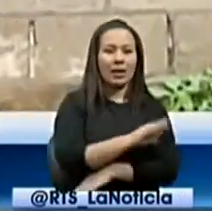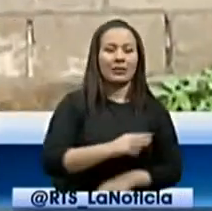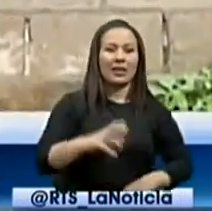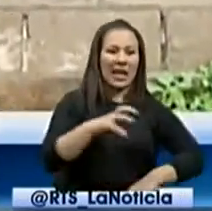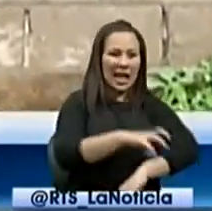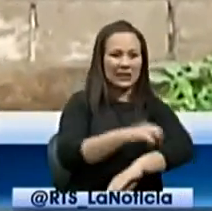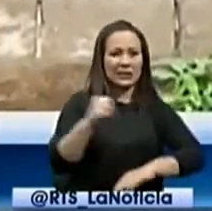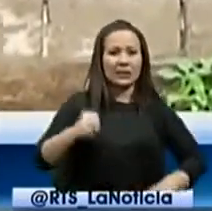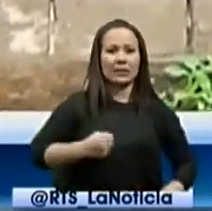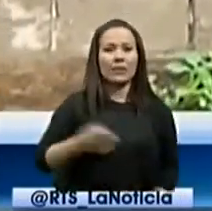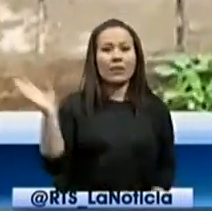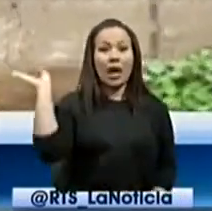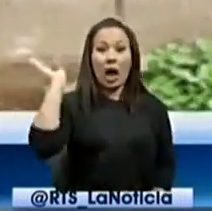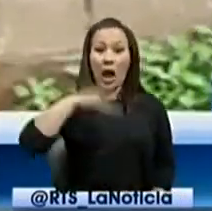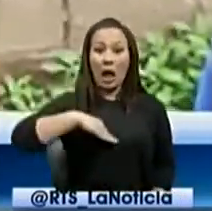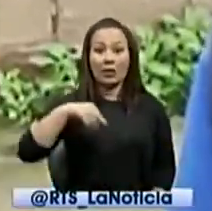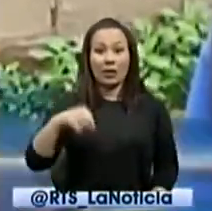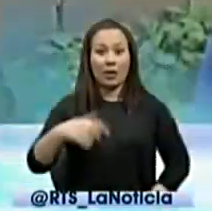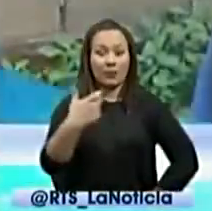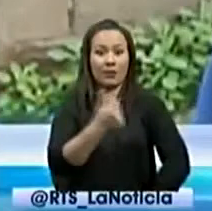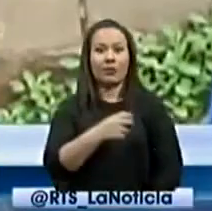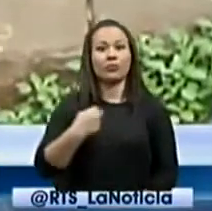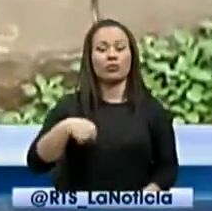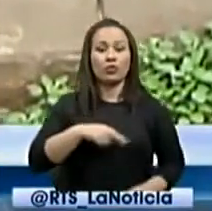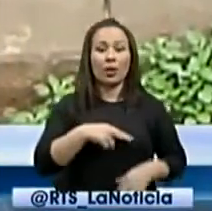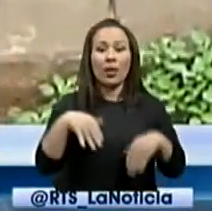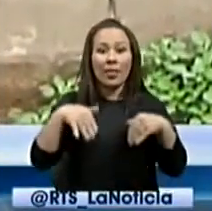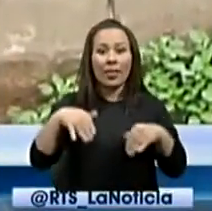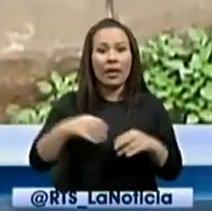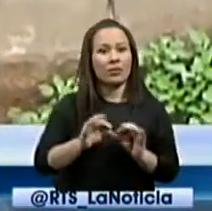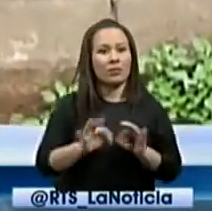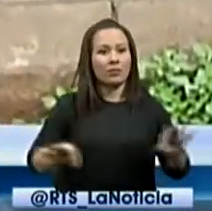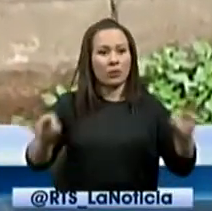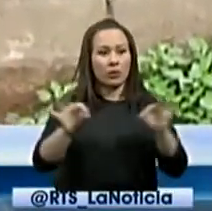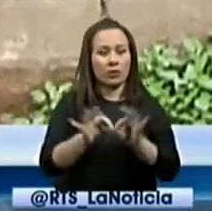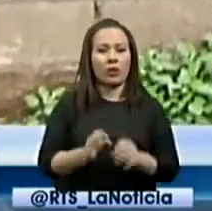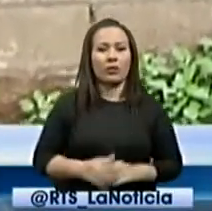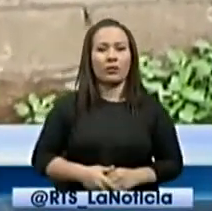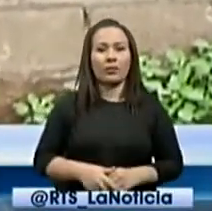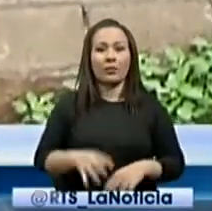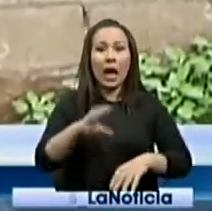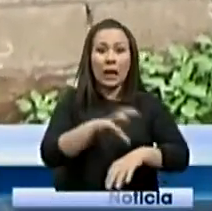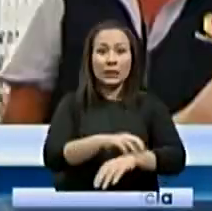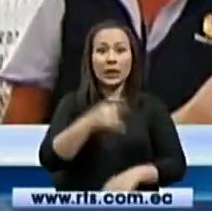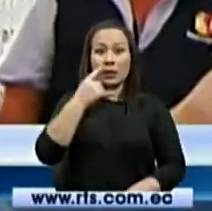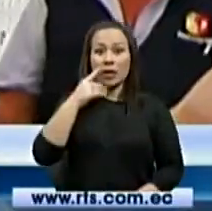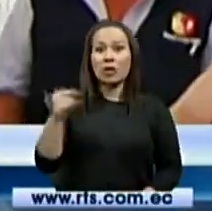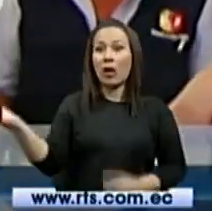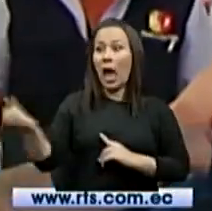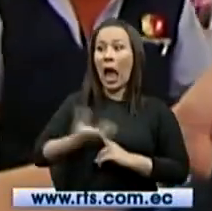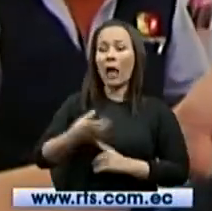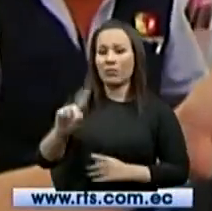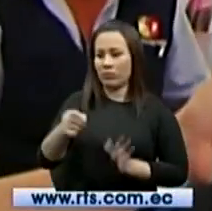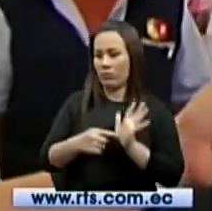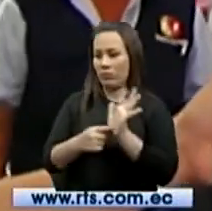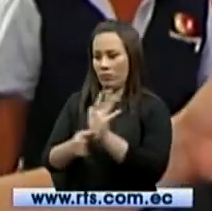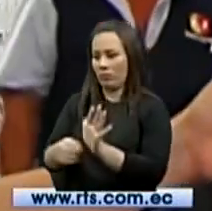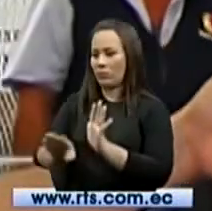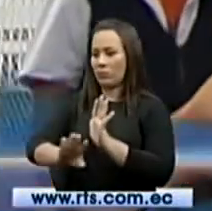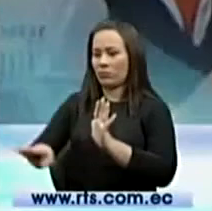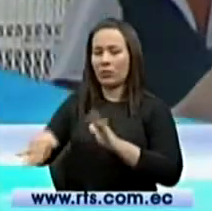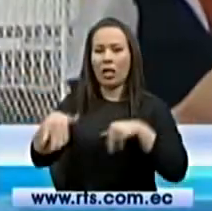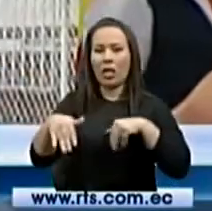gratuito también. Sí, es gratis, gracias a Dios es gratis porque tengo que tener la vacuna por cualquier cosa. Que llegue a morder a un niño, igual ya tengo el respaldo. Para lo cual estamos desde el